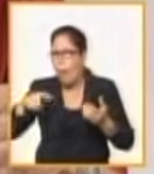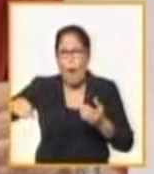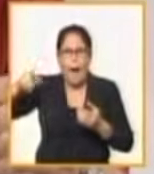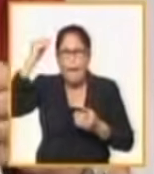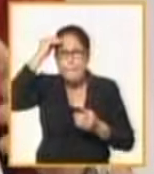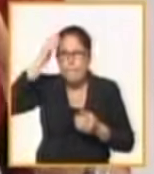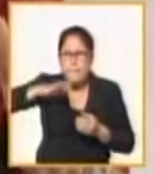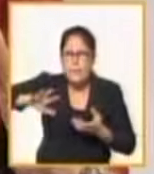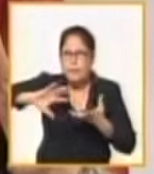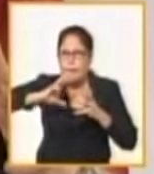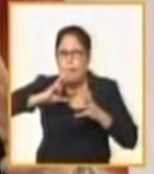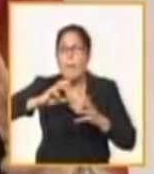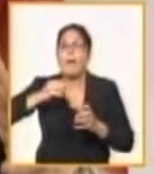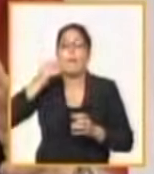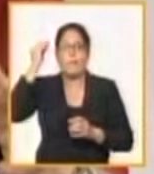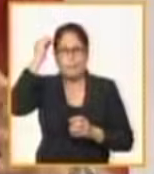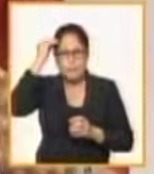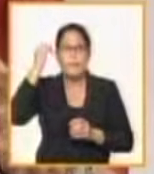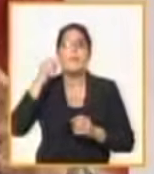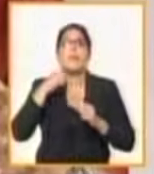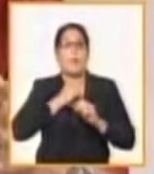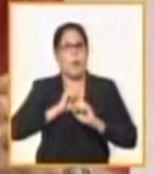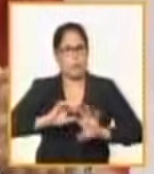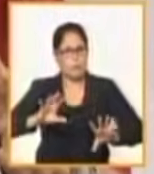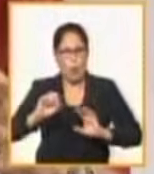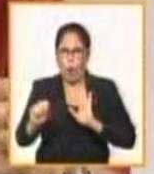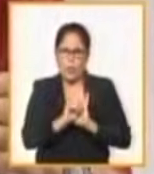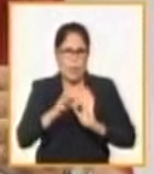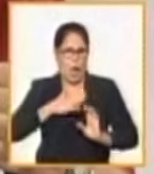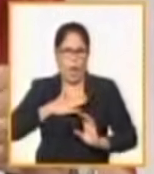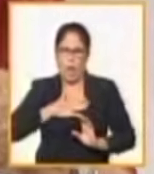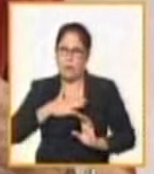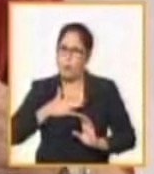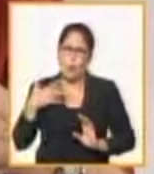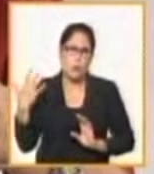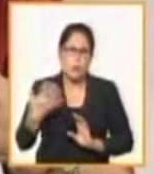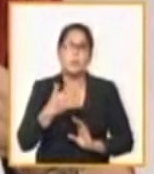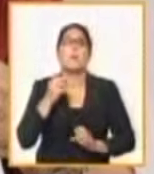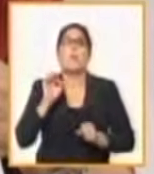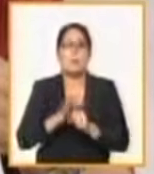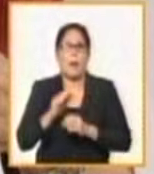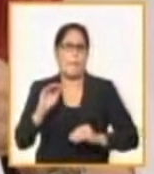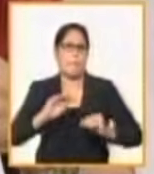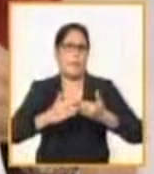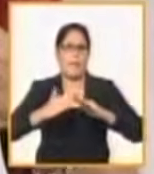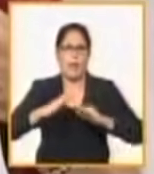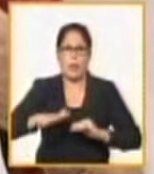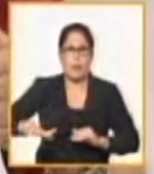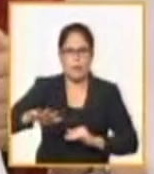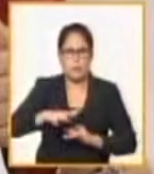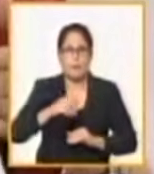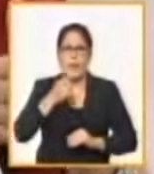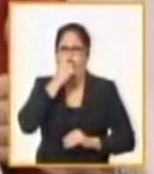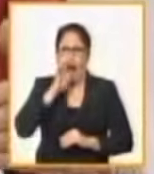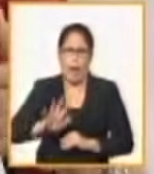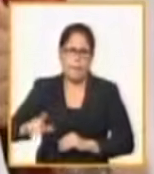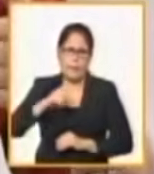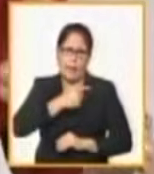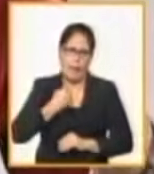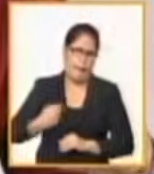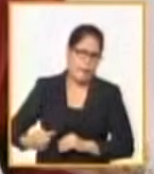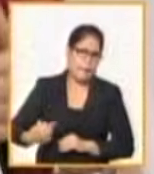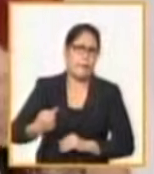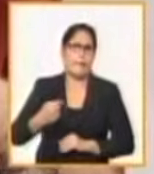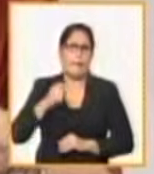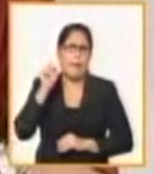Ortiz, universal, ¿no? Universal. Ese ajiaco nuestro incluye no solamente lo africano, lo asiático, lo europeo, en